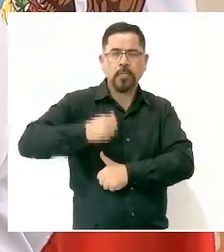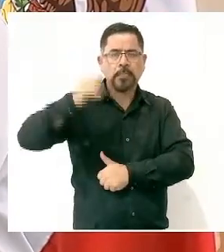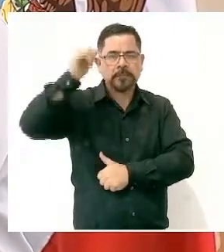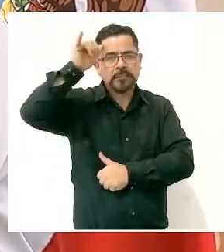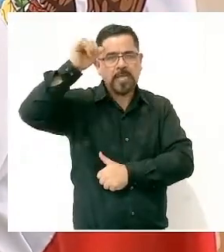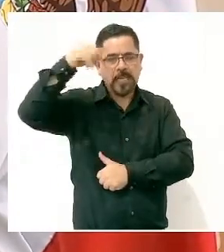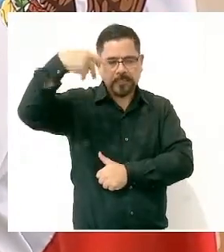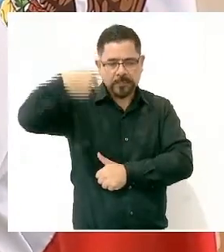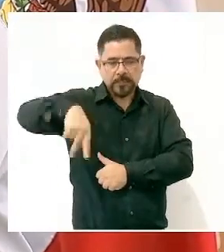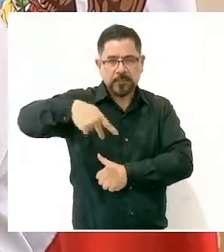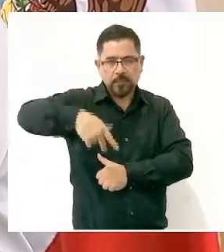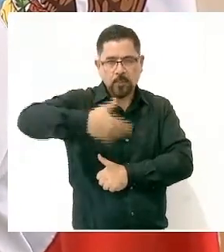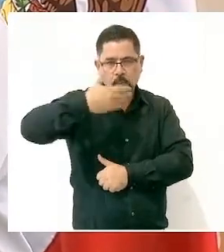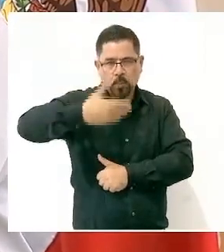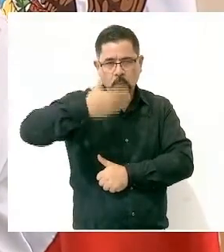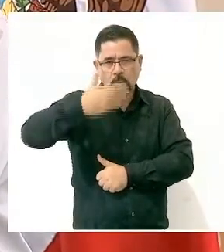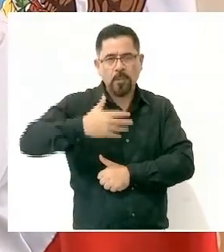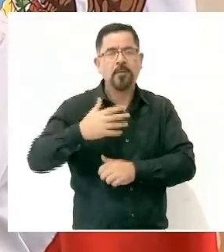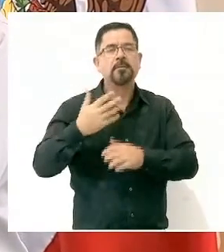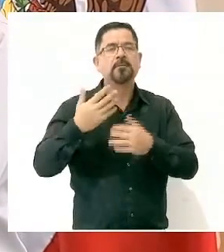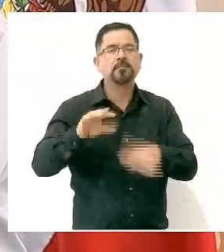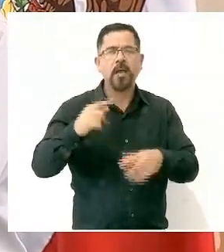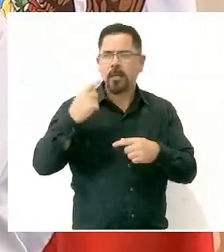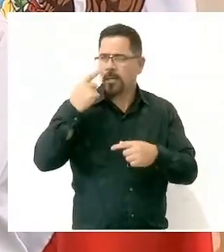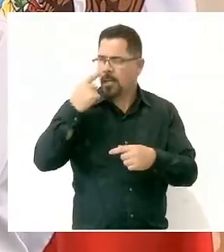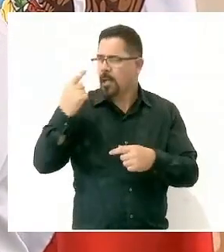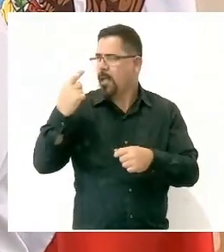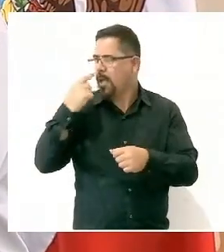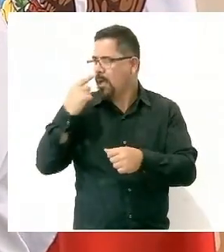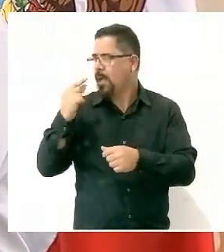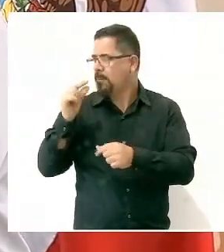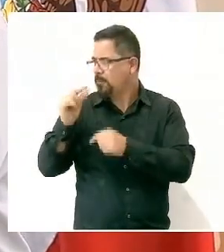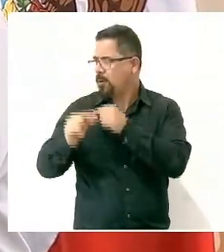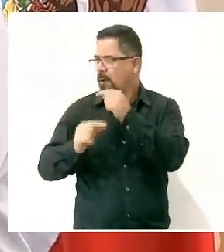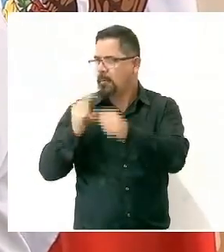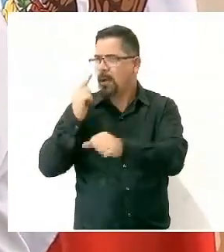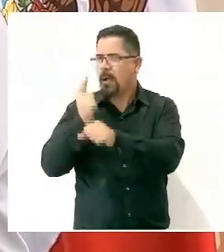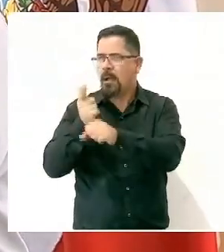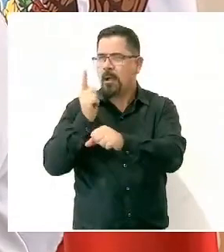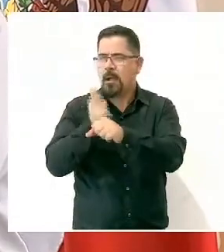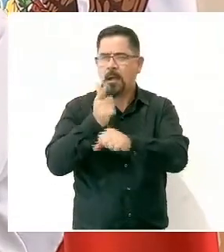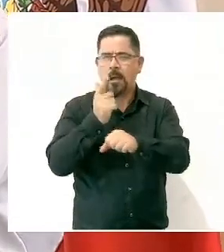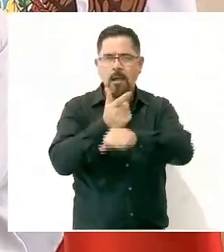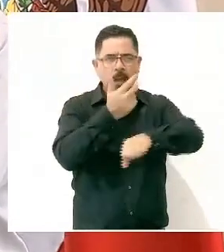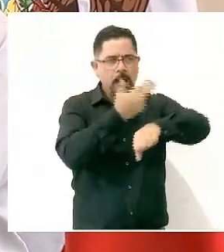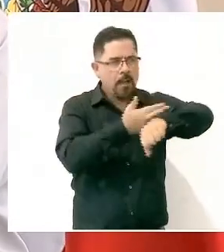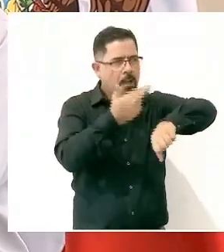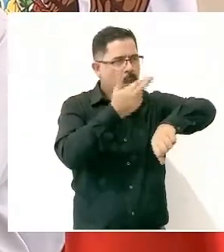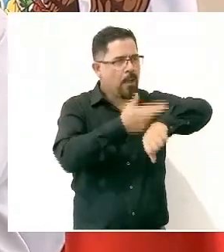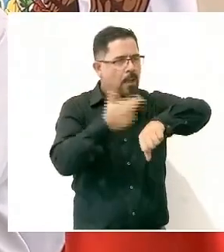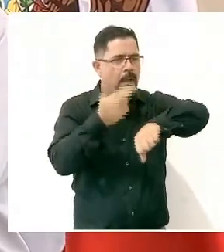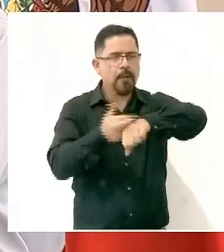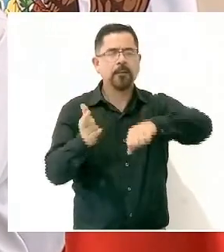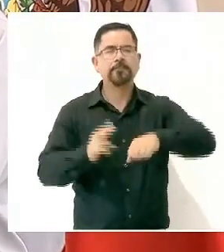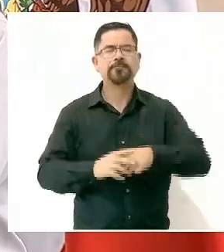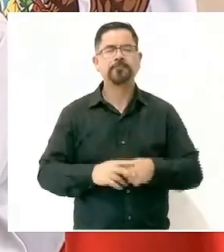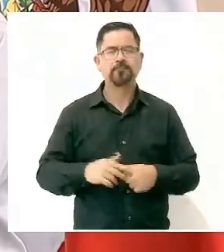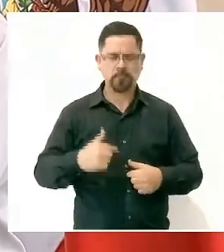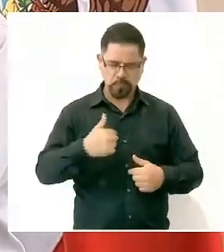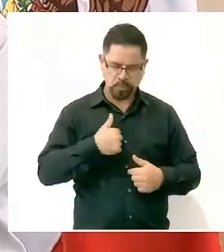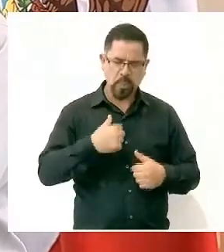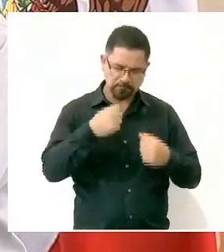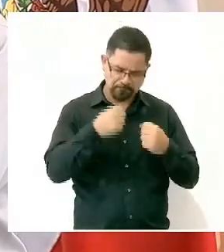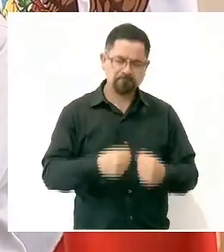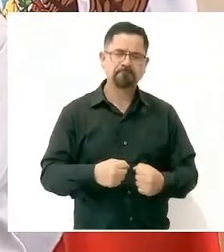tradicionales y ya empiezan a verse resultados. Estoy seguro que en los